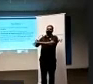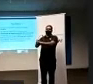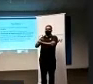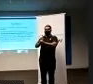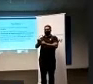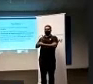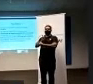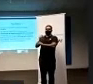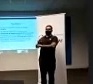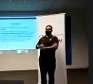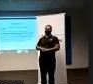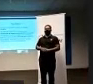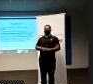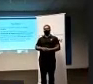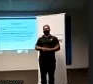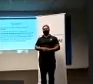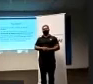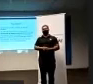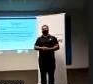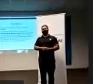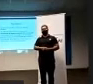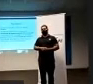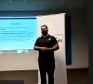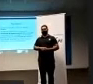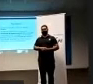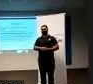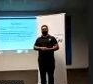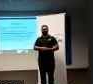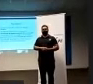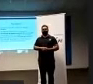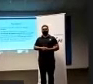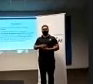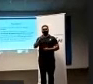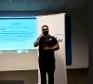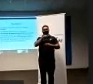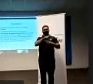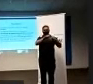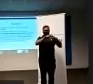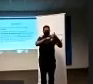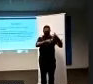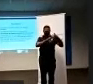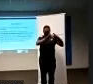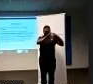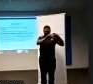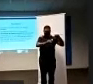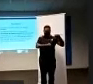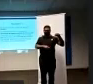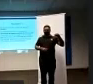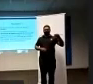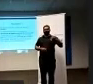adicionales a la inmunización. Y para terminar, en cuanto a las plataformas, le voy a hablar como